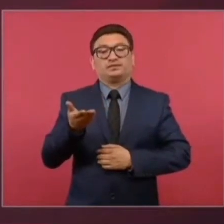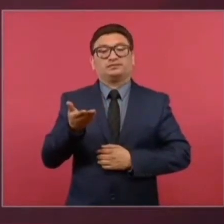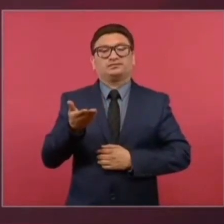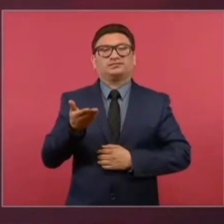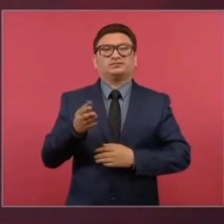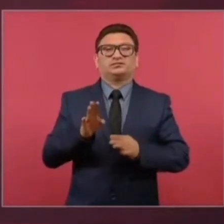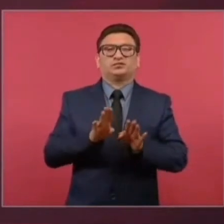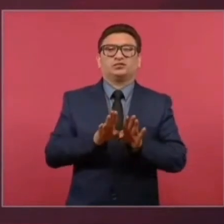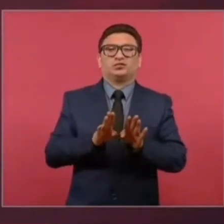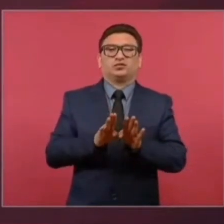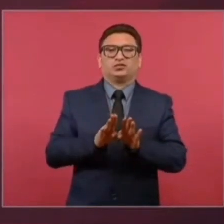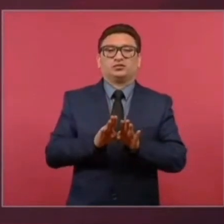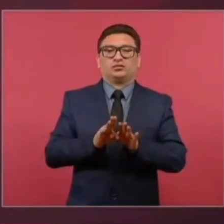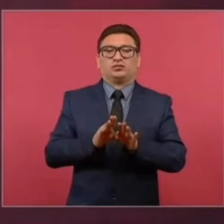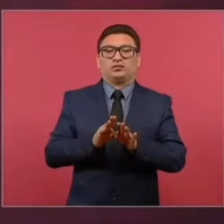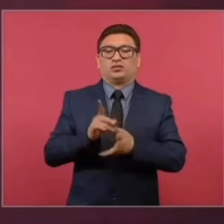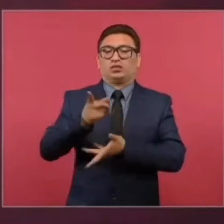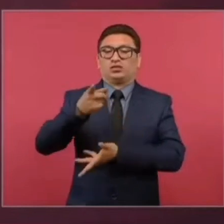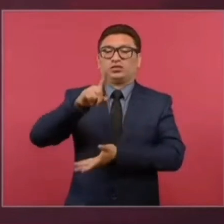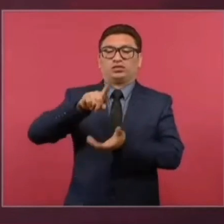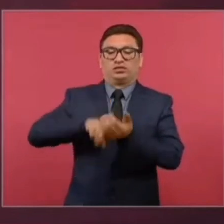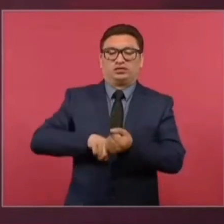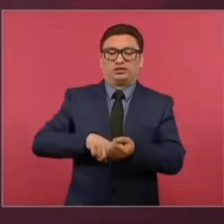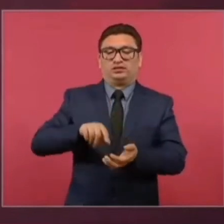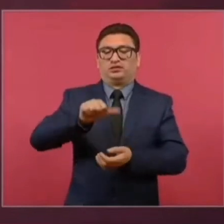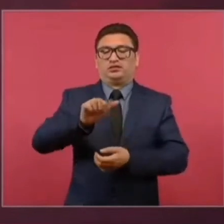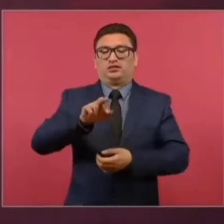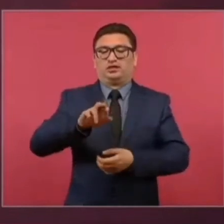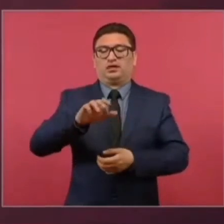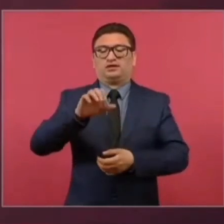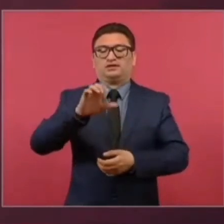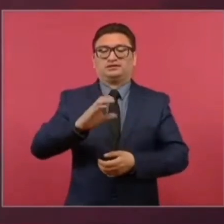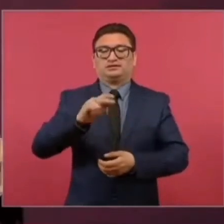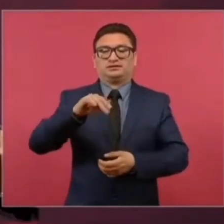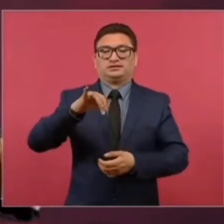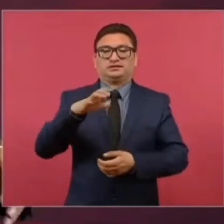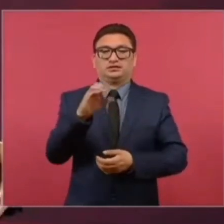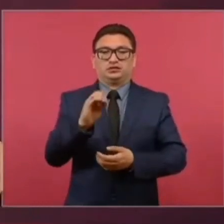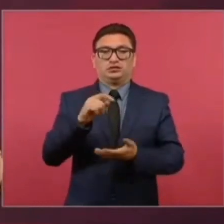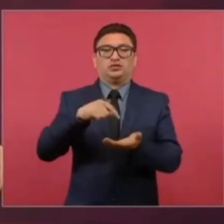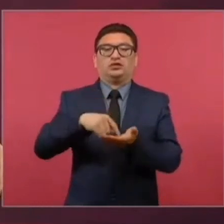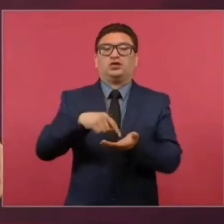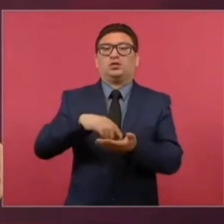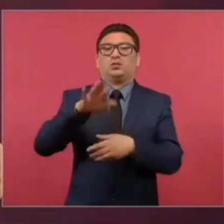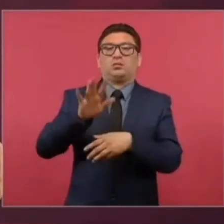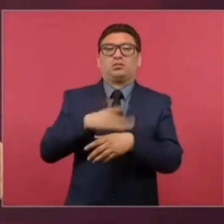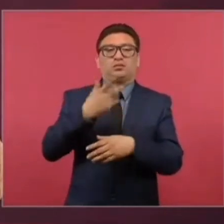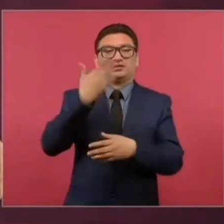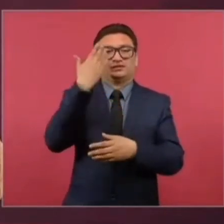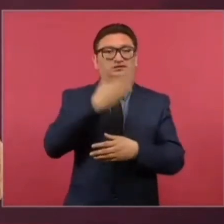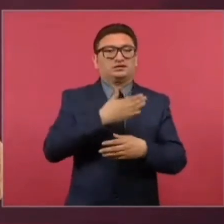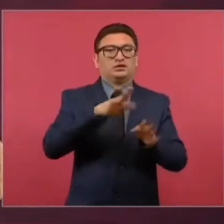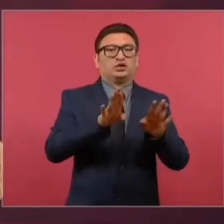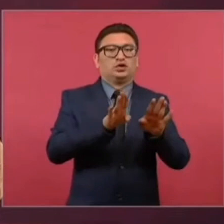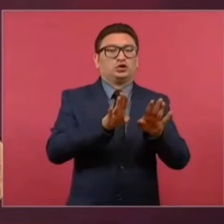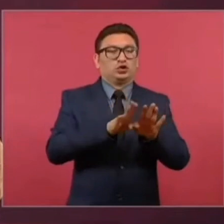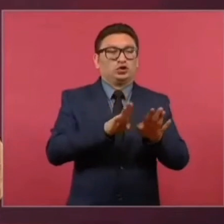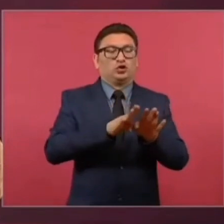ya trae arsénico, porque están perforando